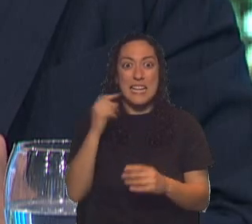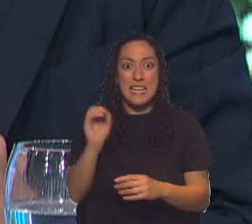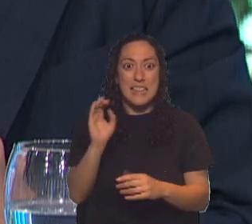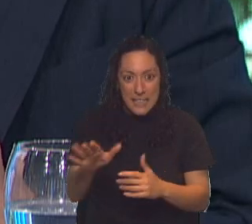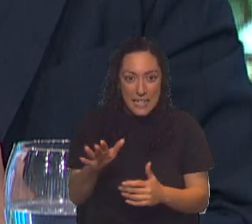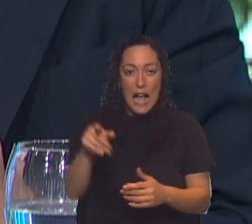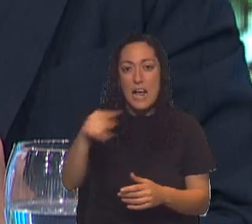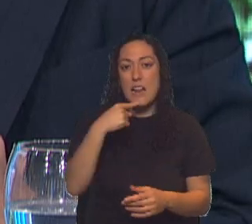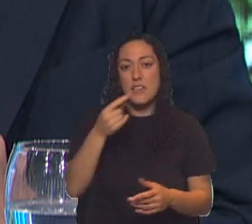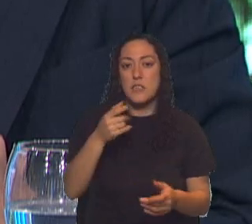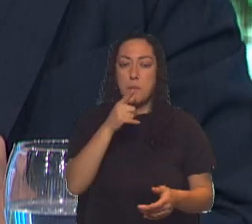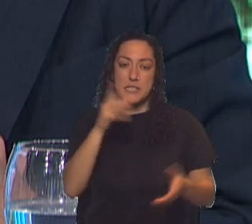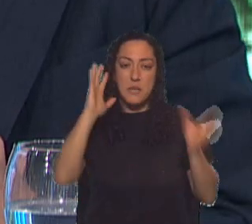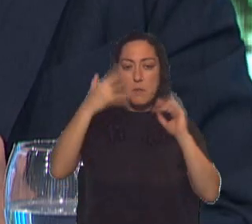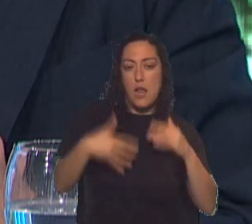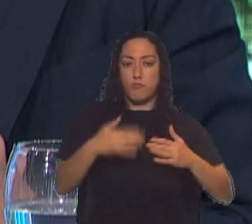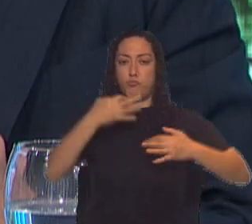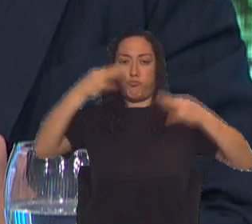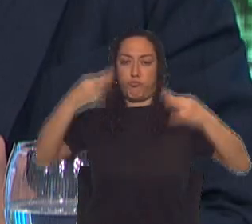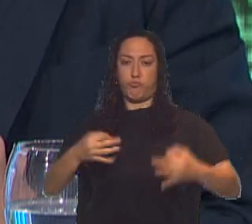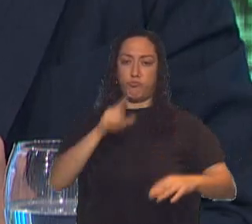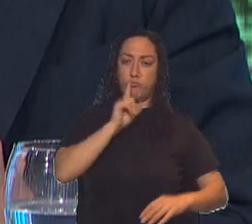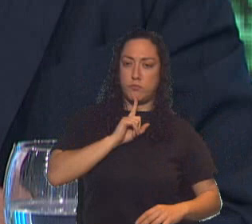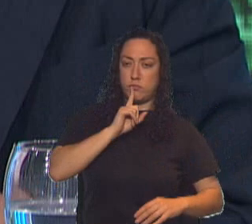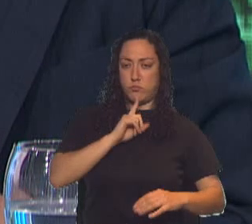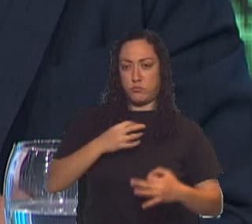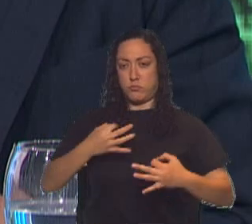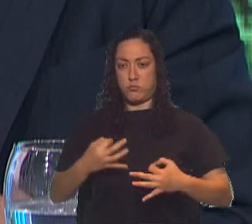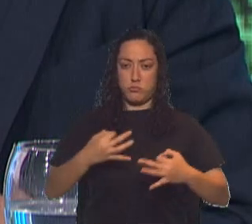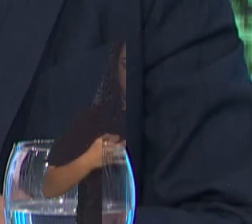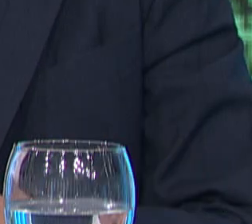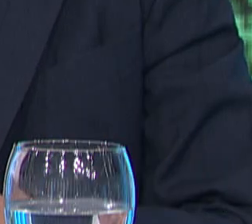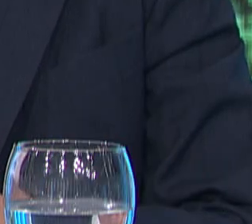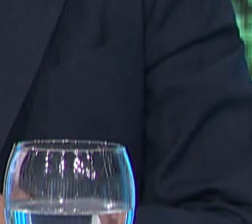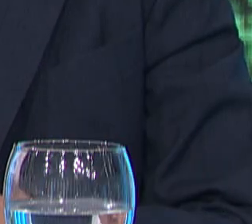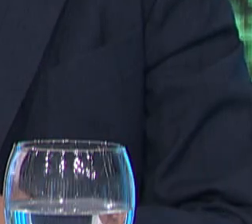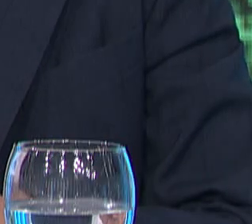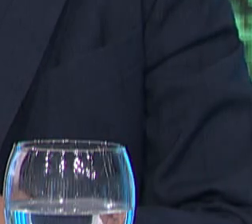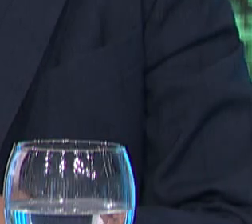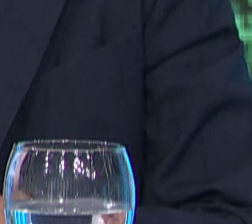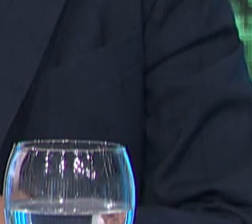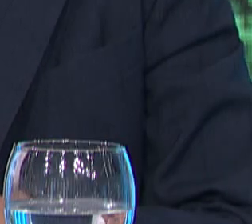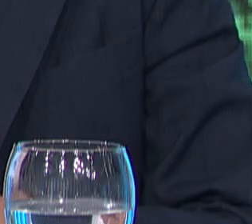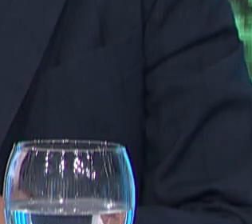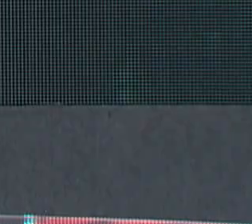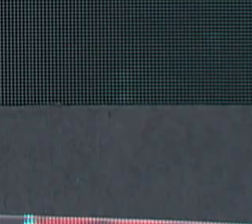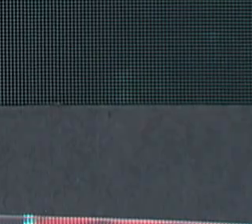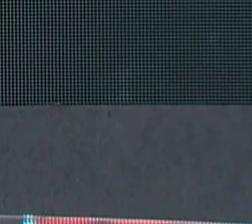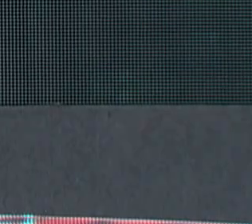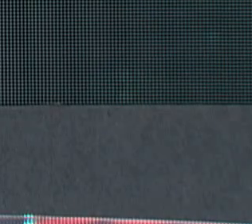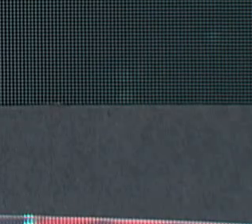había mostrado muy formal oe muy serio contrastando con sus apariciones públicas en los en los medios de comunicación ayer fue más benil